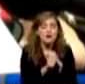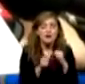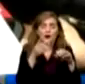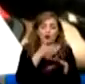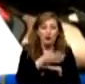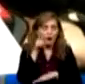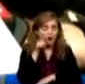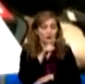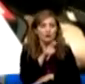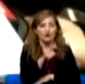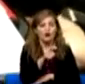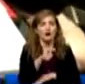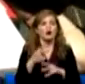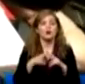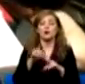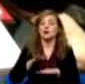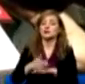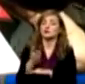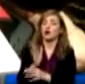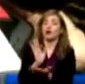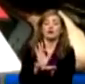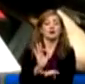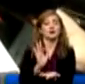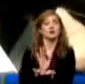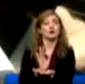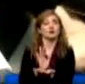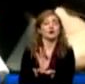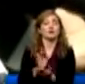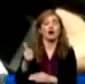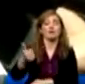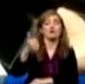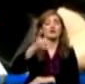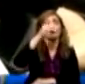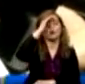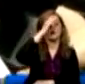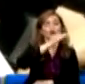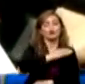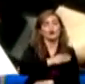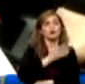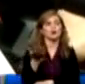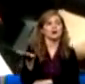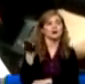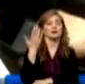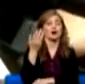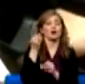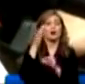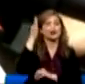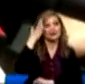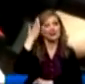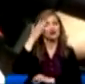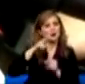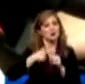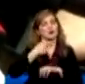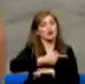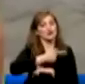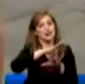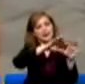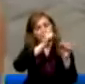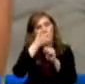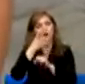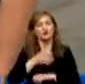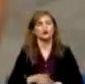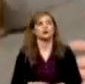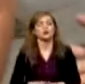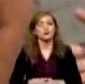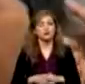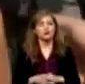un año después, la Fiscalía recién esté llamando a rendir versión a altos oficiales que tuvieron que ver con la información desde el primer día del secuestro. El